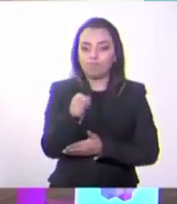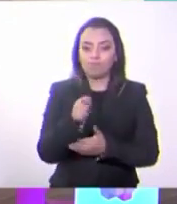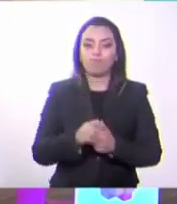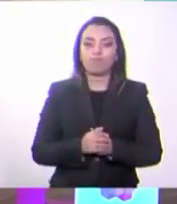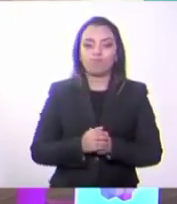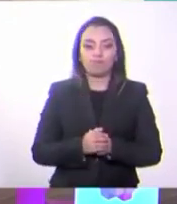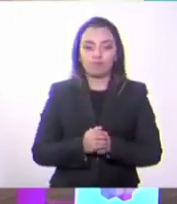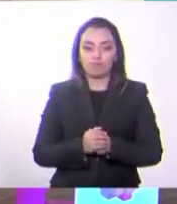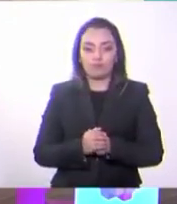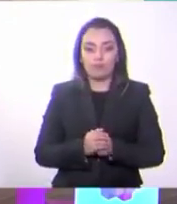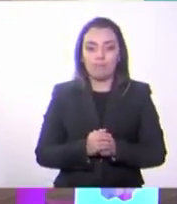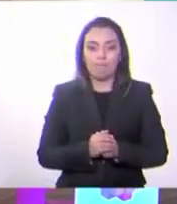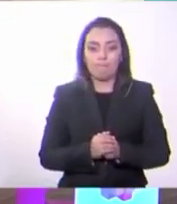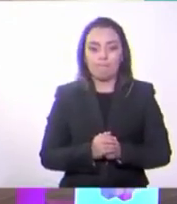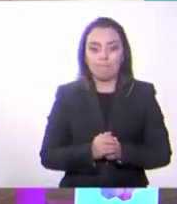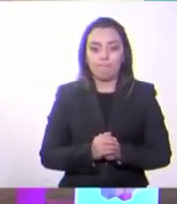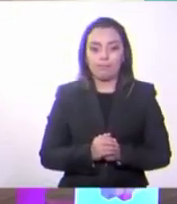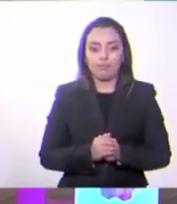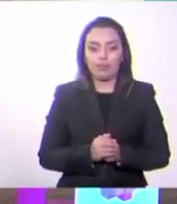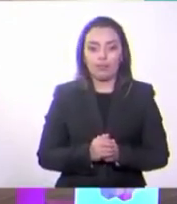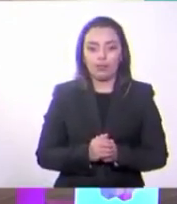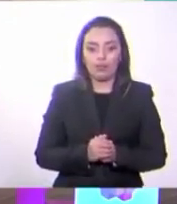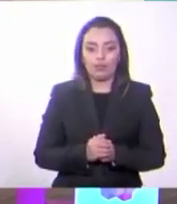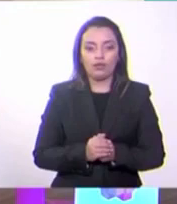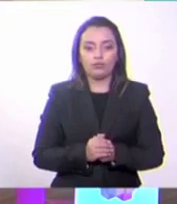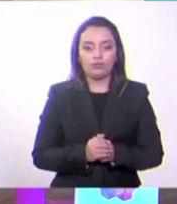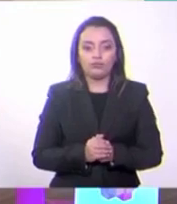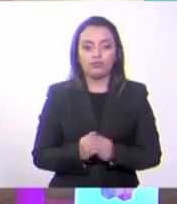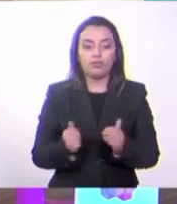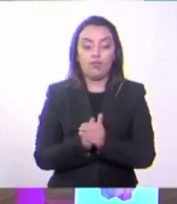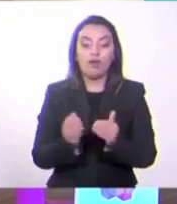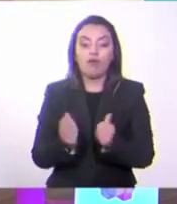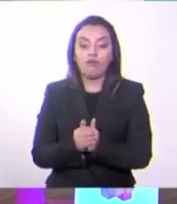Sí. Yo voy a poner problemas.